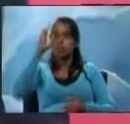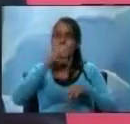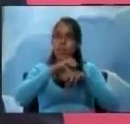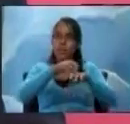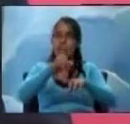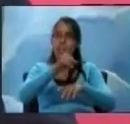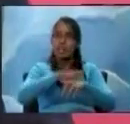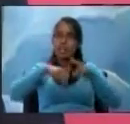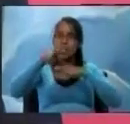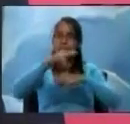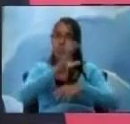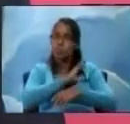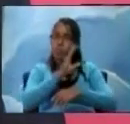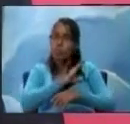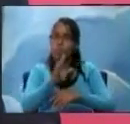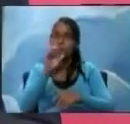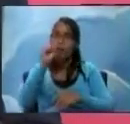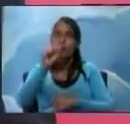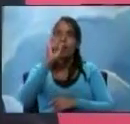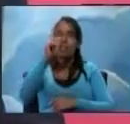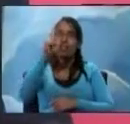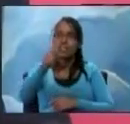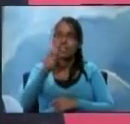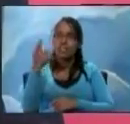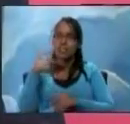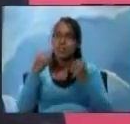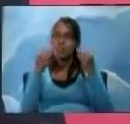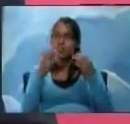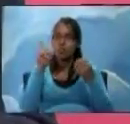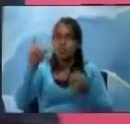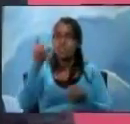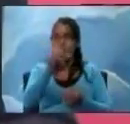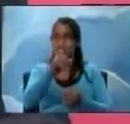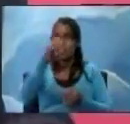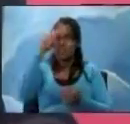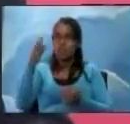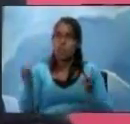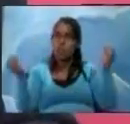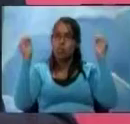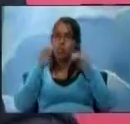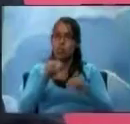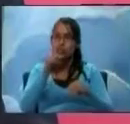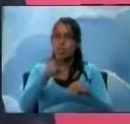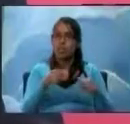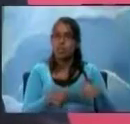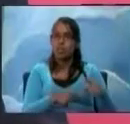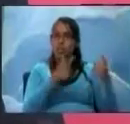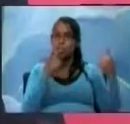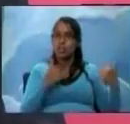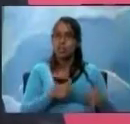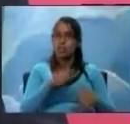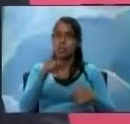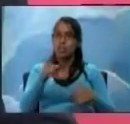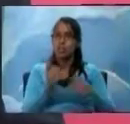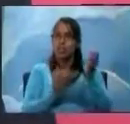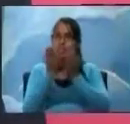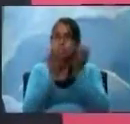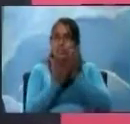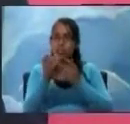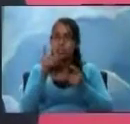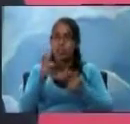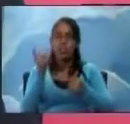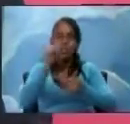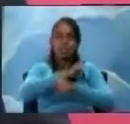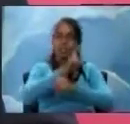ha llevado a la isla caribeña, Haití. Tiene mucha necesidad y Dios puso en el corazón de su siervo y